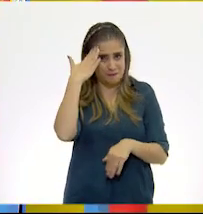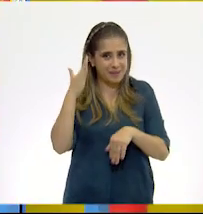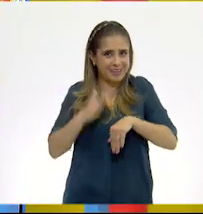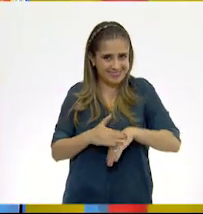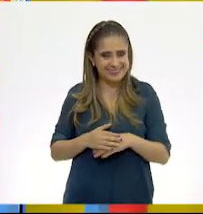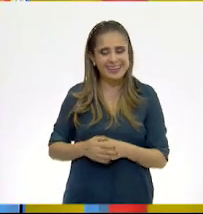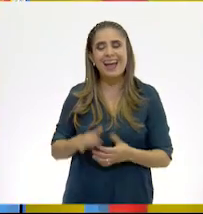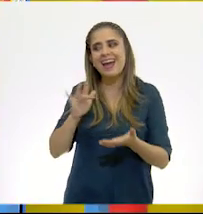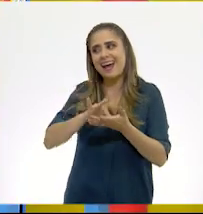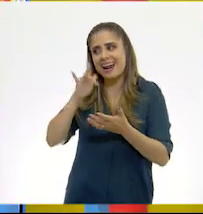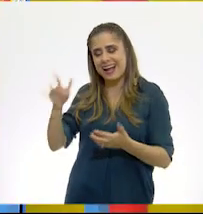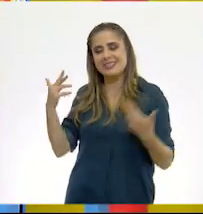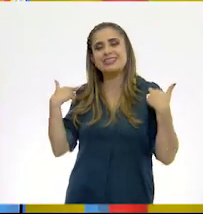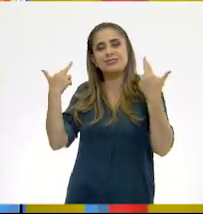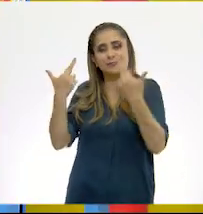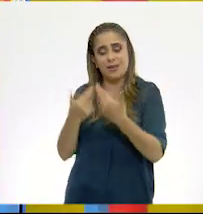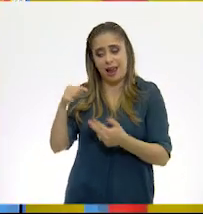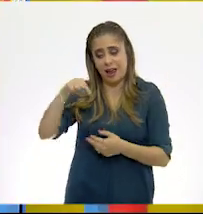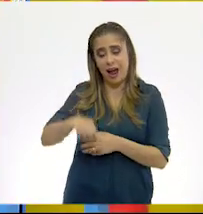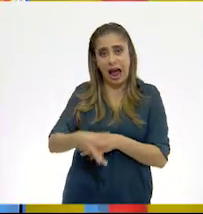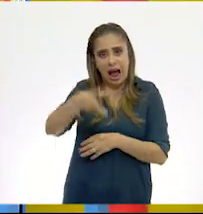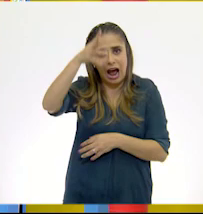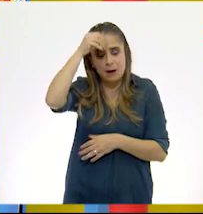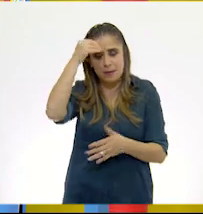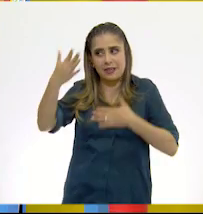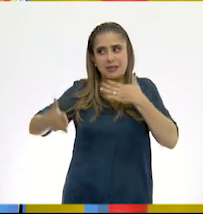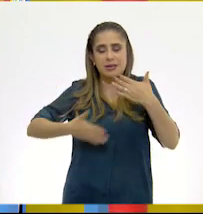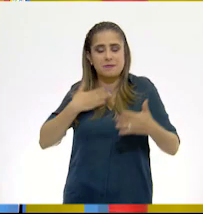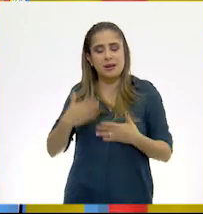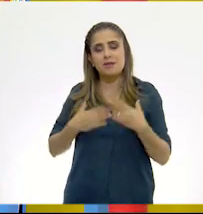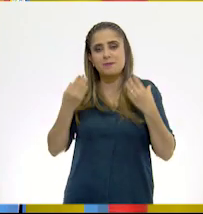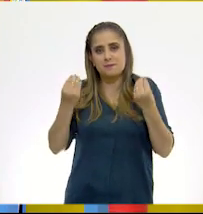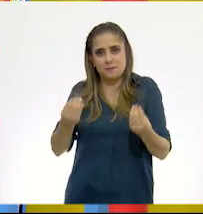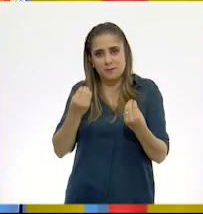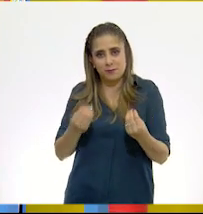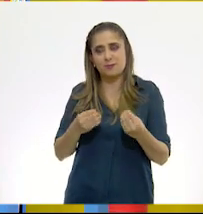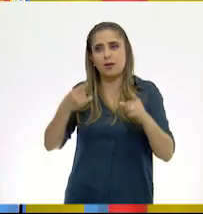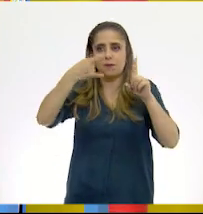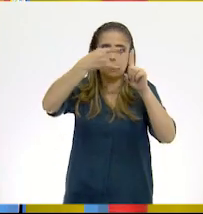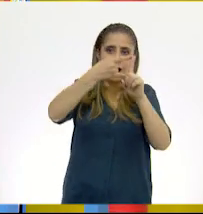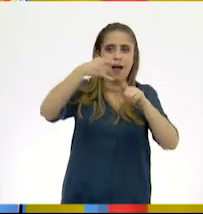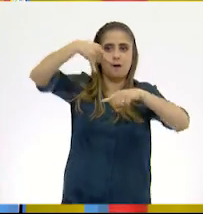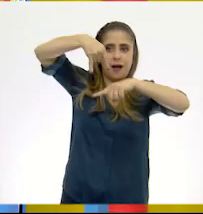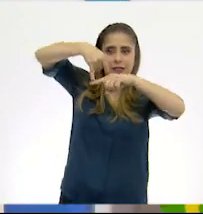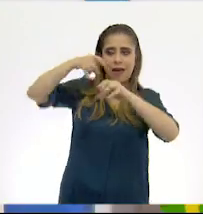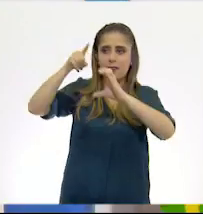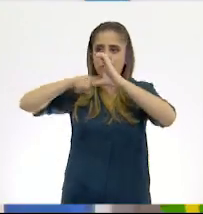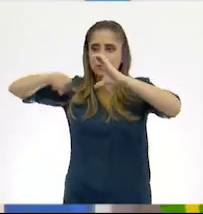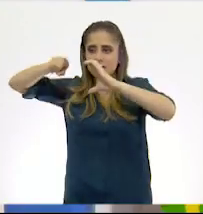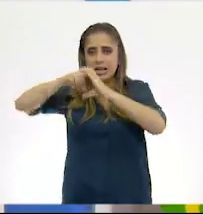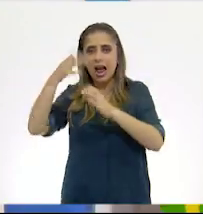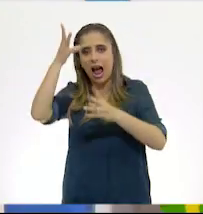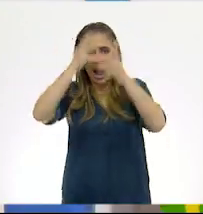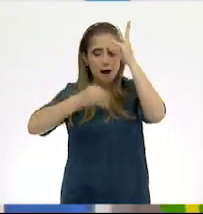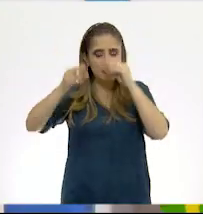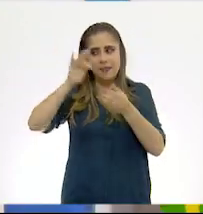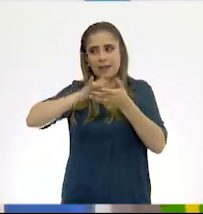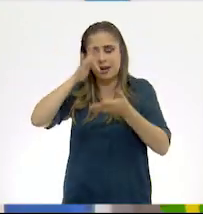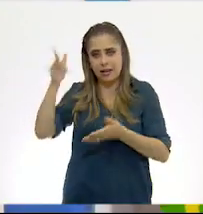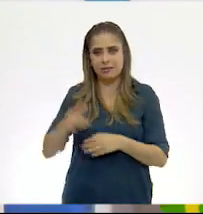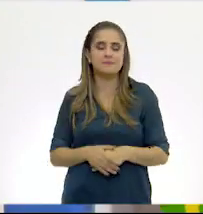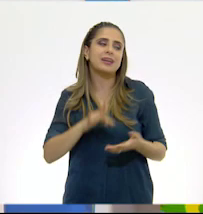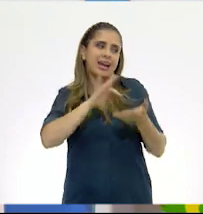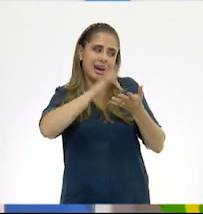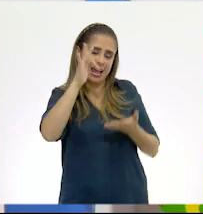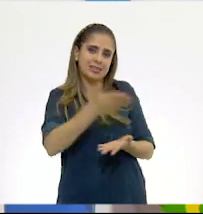te agradecemos porque hoy hemos aprendido y nos hemos divertido mucho con las figuras geométricas. Al contrario, gracias a ustedes y a las